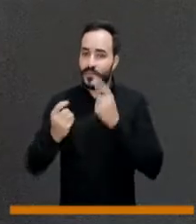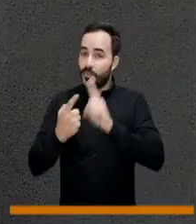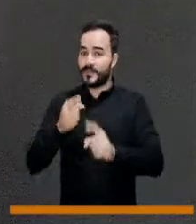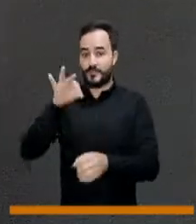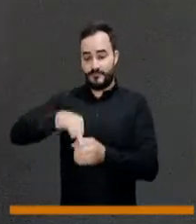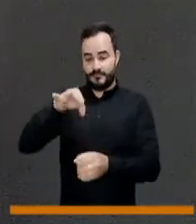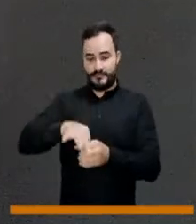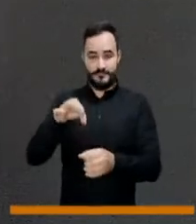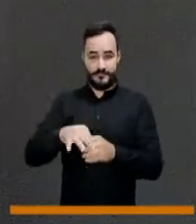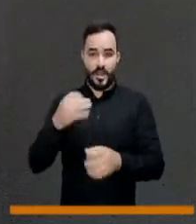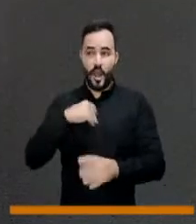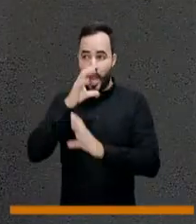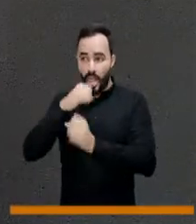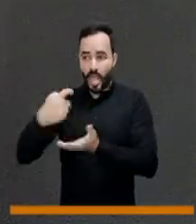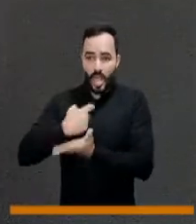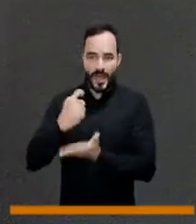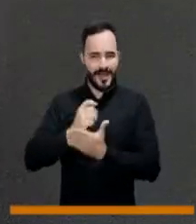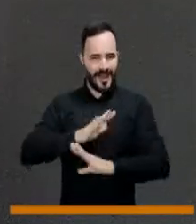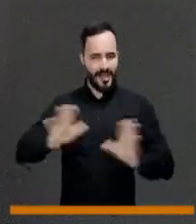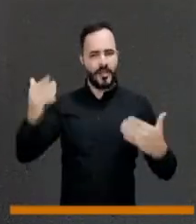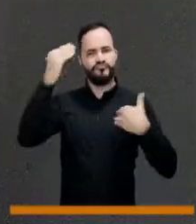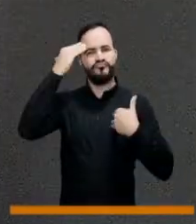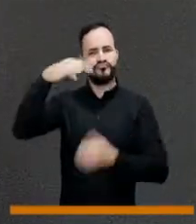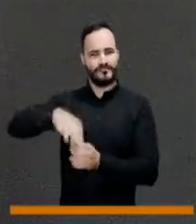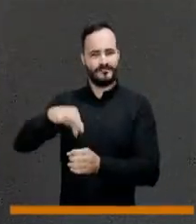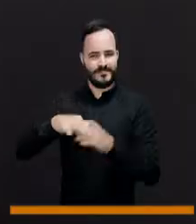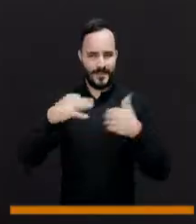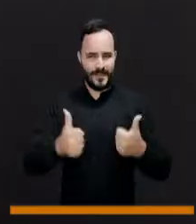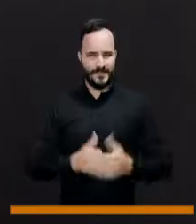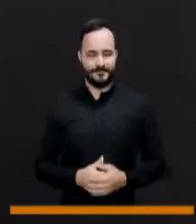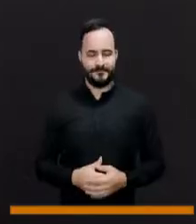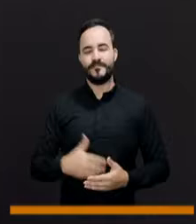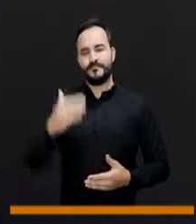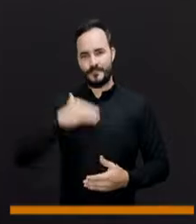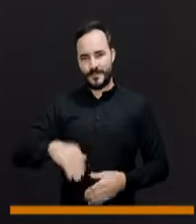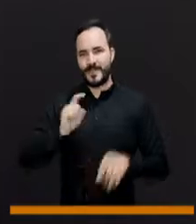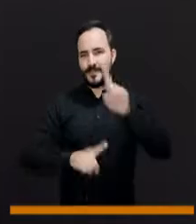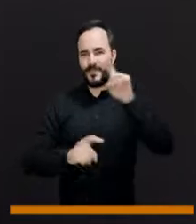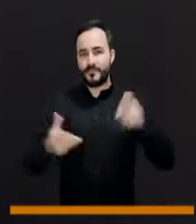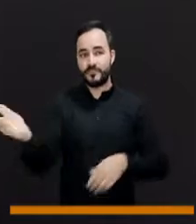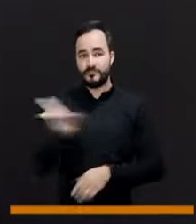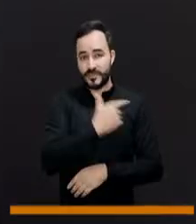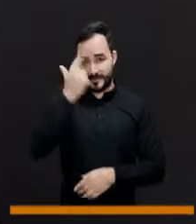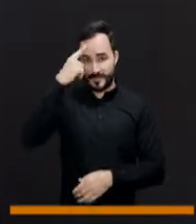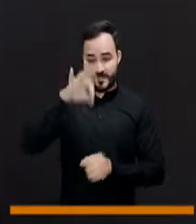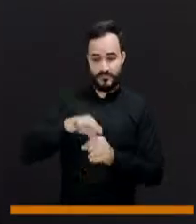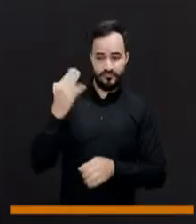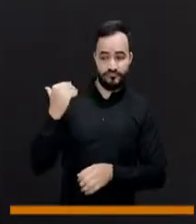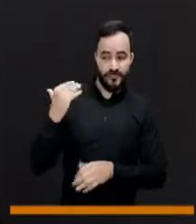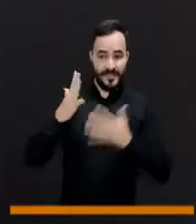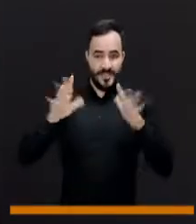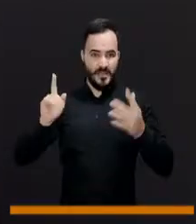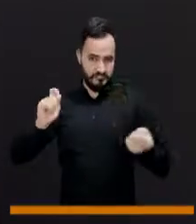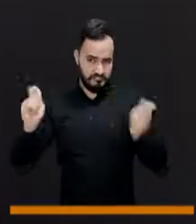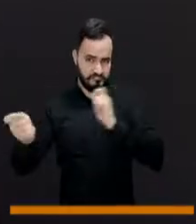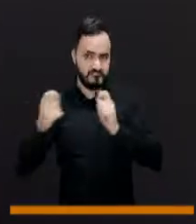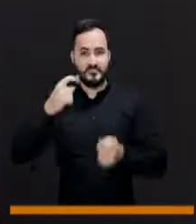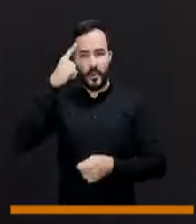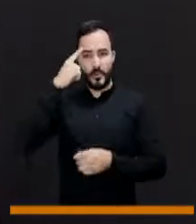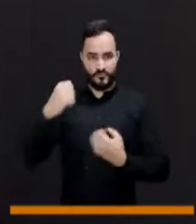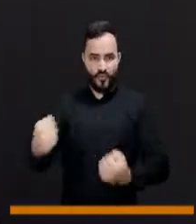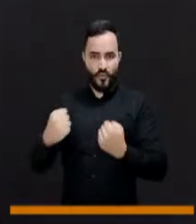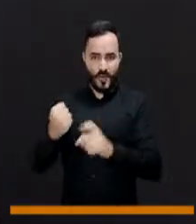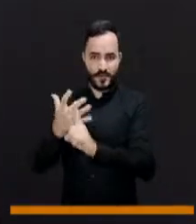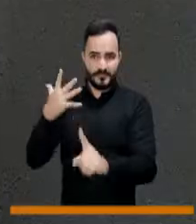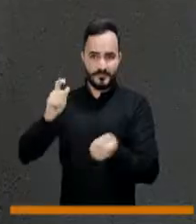colombianos utilizando herramientas como el voto a conciencia. Nuestra pregunta del día de hoy, ¿qué tanto siente que va a cambiar el país con